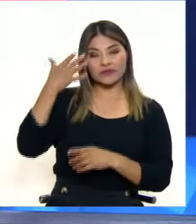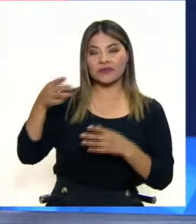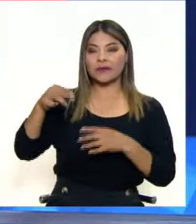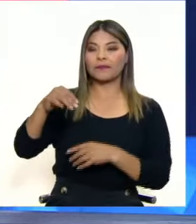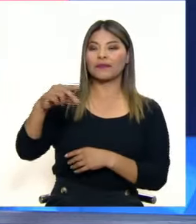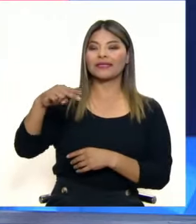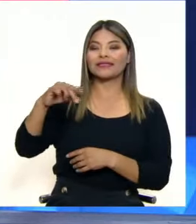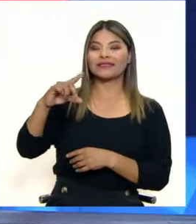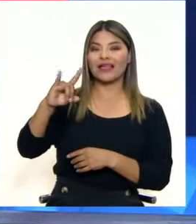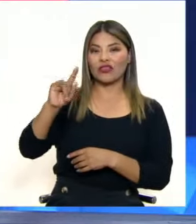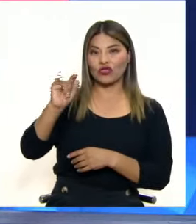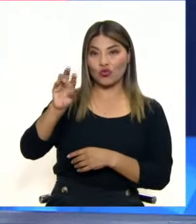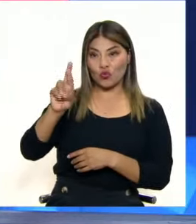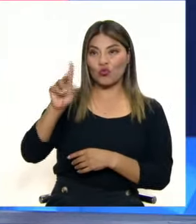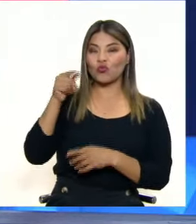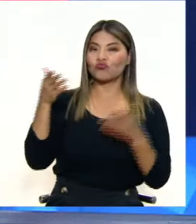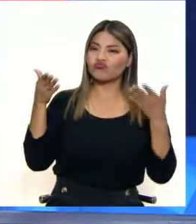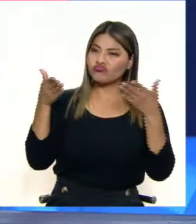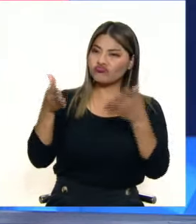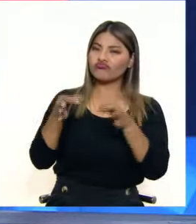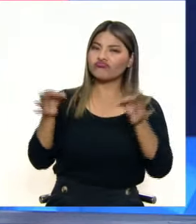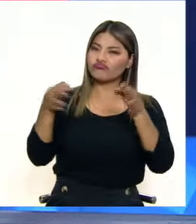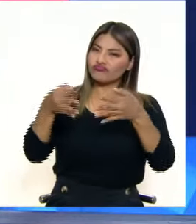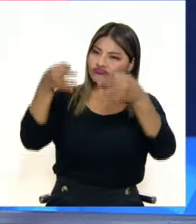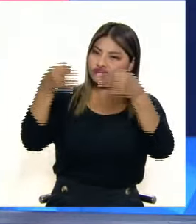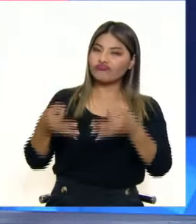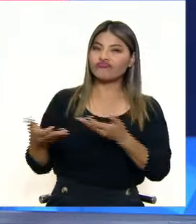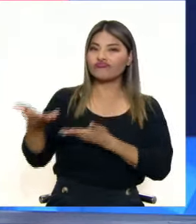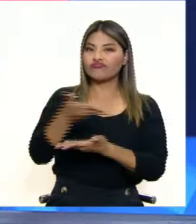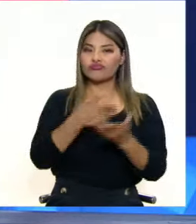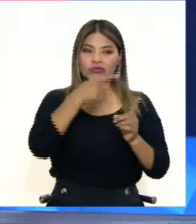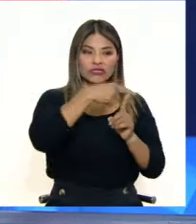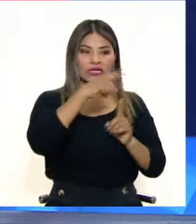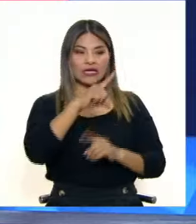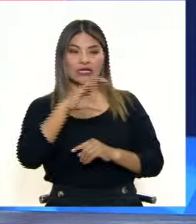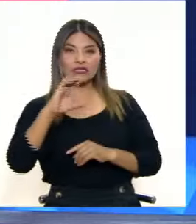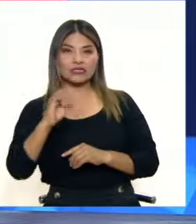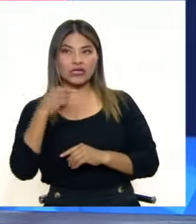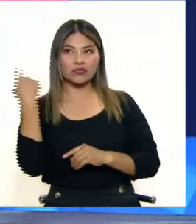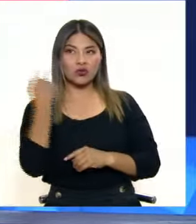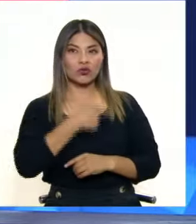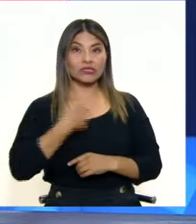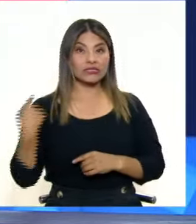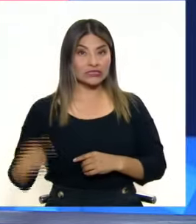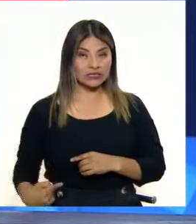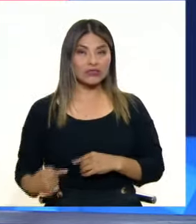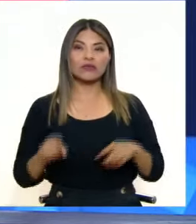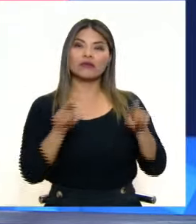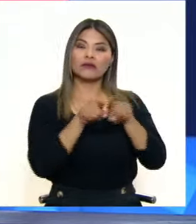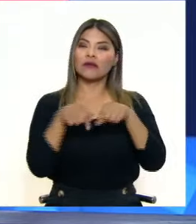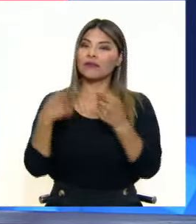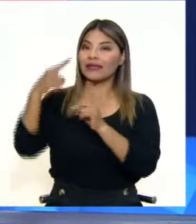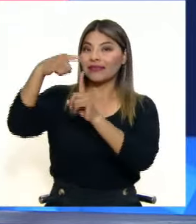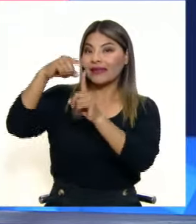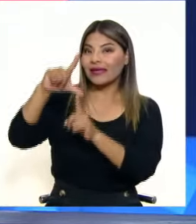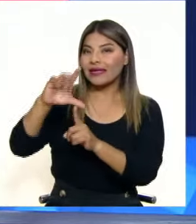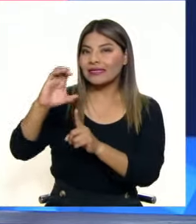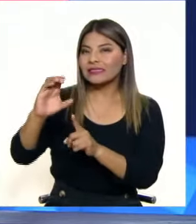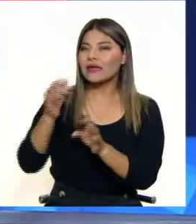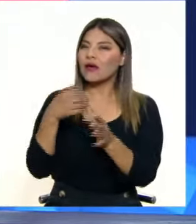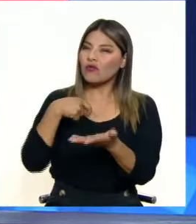Lu León manifestó su expectativa respecto a la optimización del Tratado de Libre Comercio con China y también por la firma de un TLC con Hong